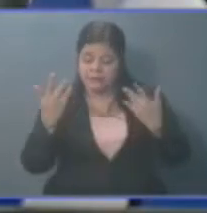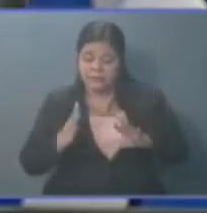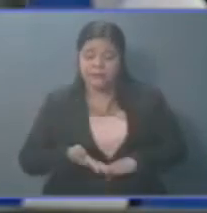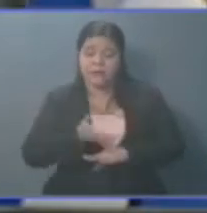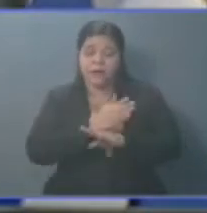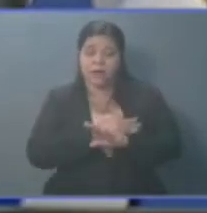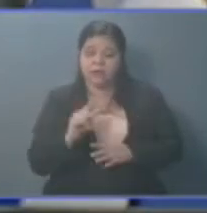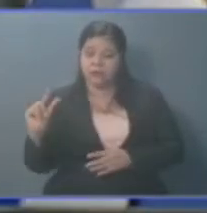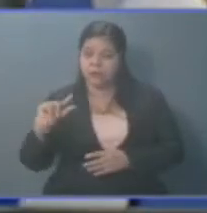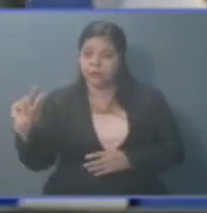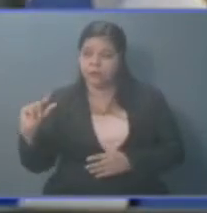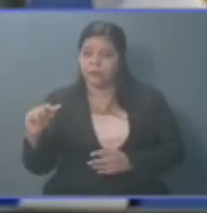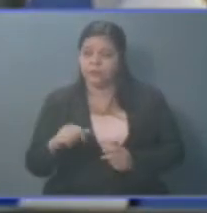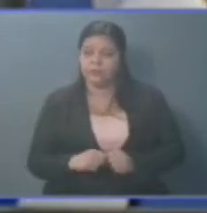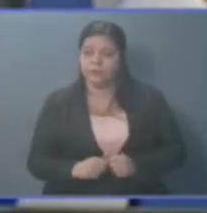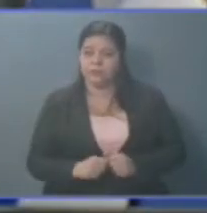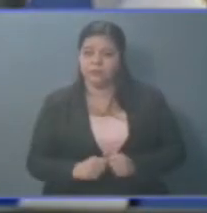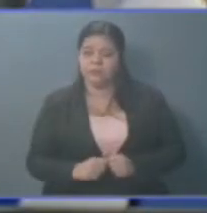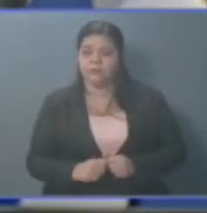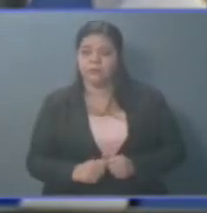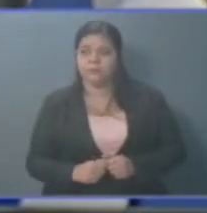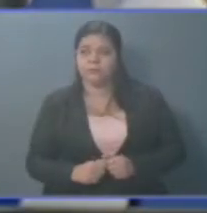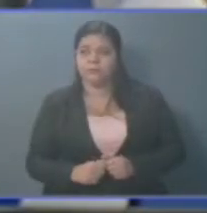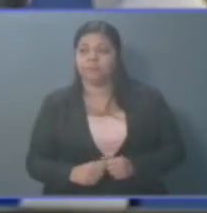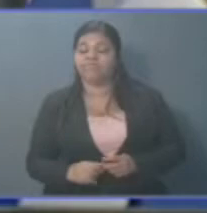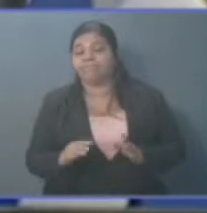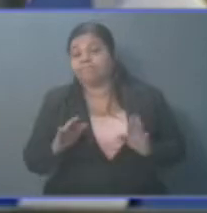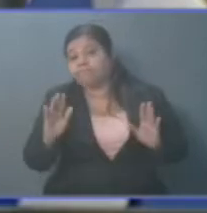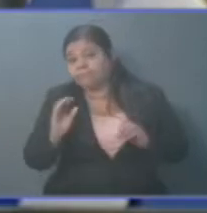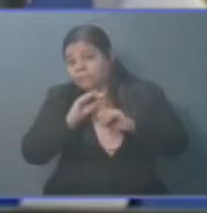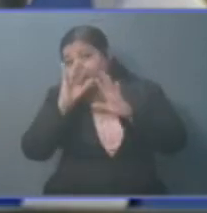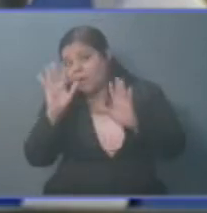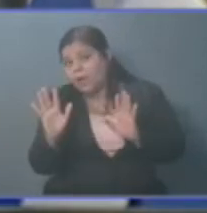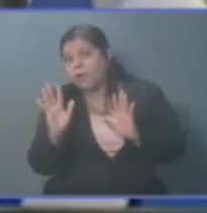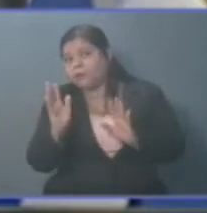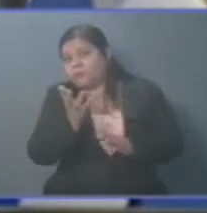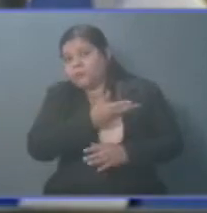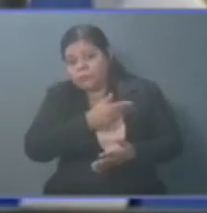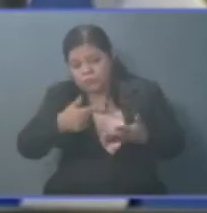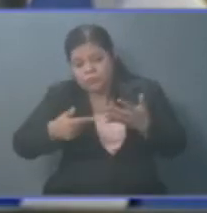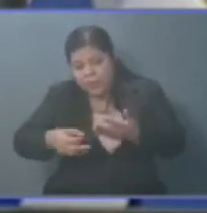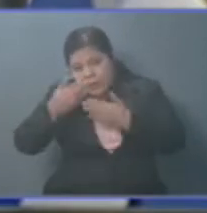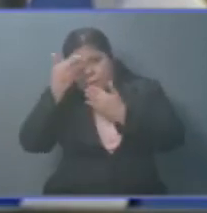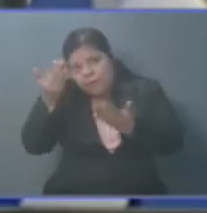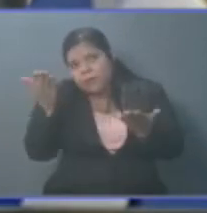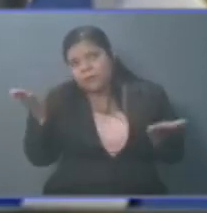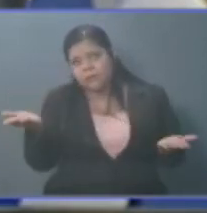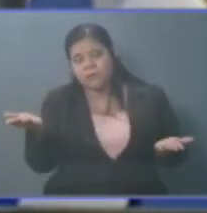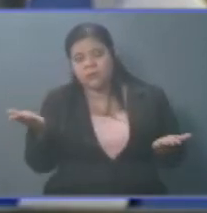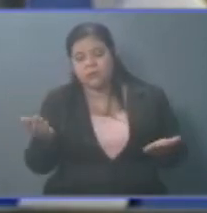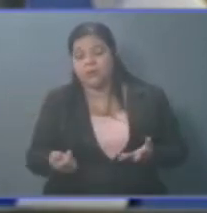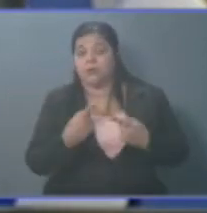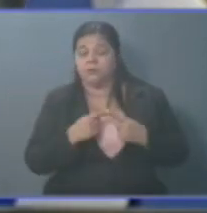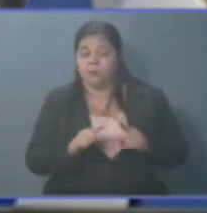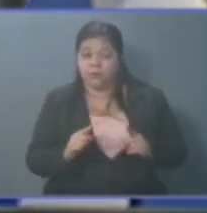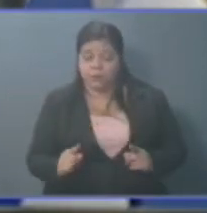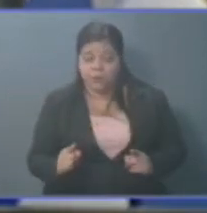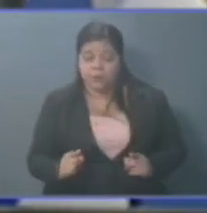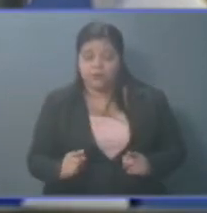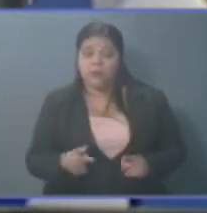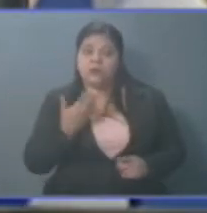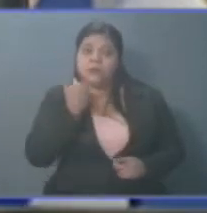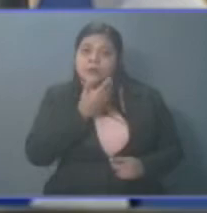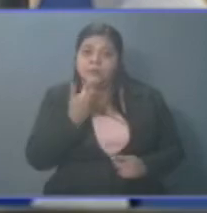autorizamos, pero claro que hay que cumplir la ley. Y lo que ocurre es que